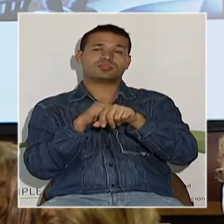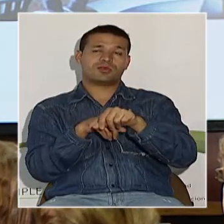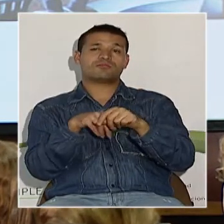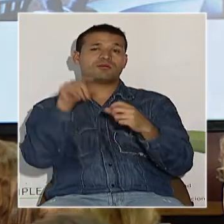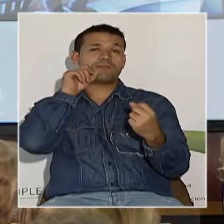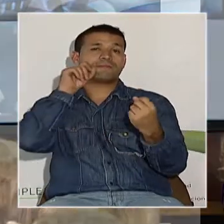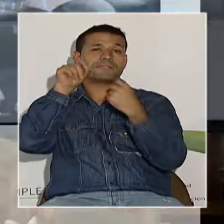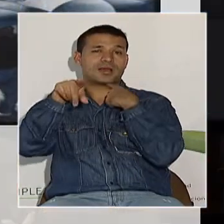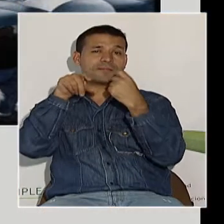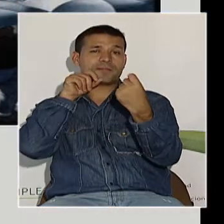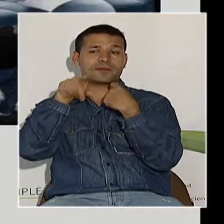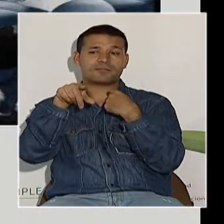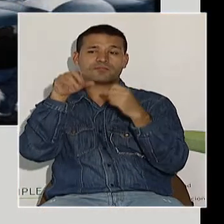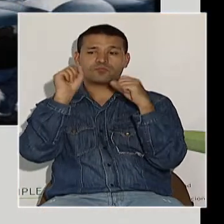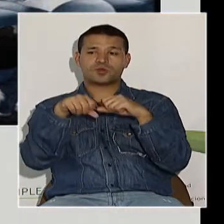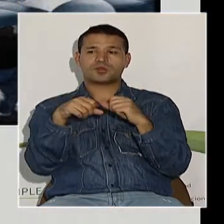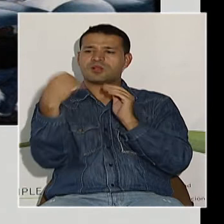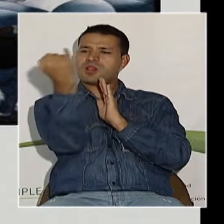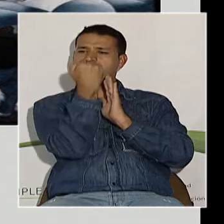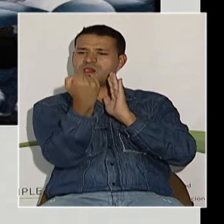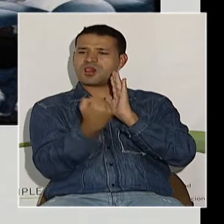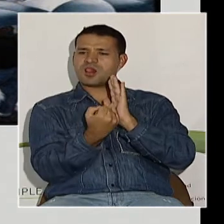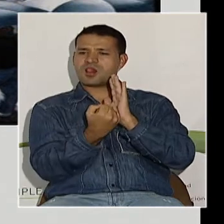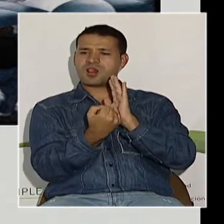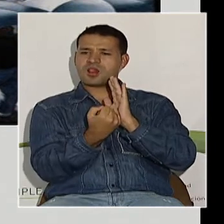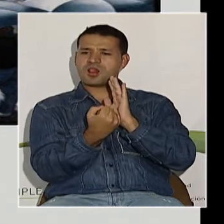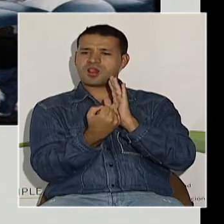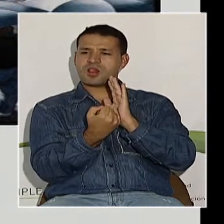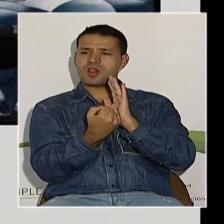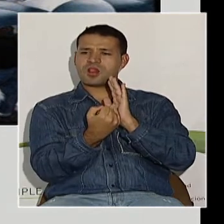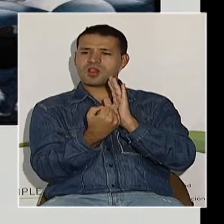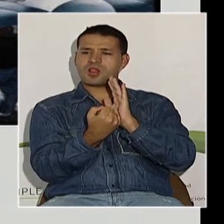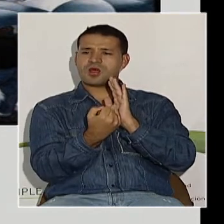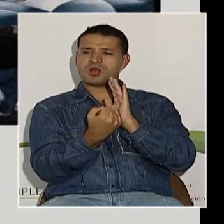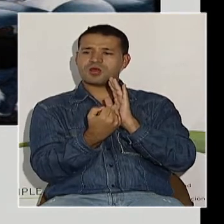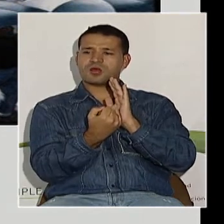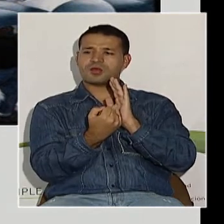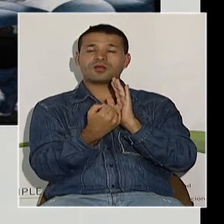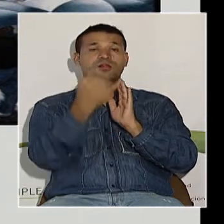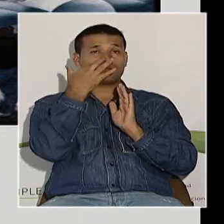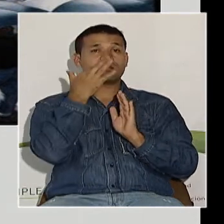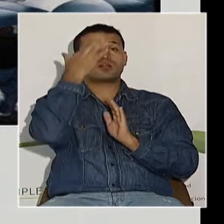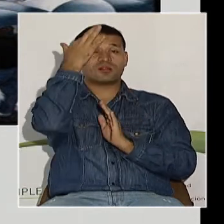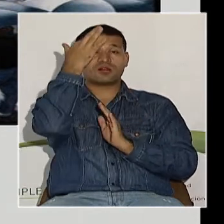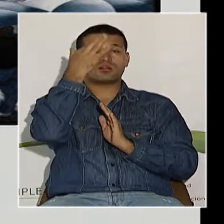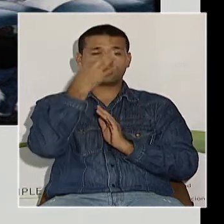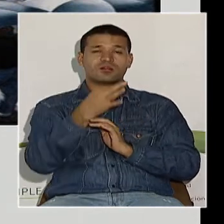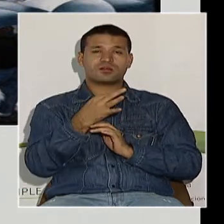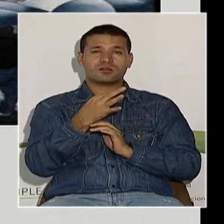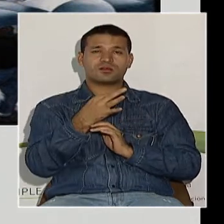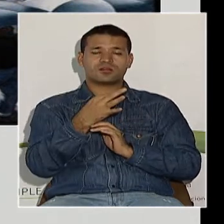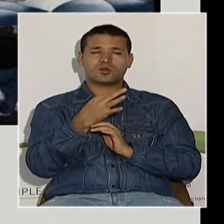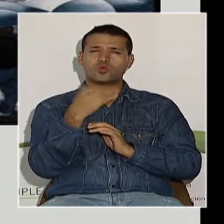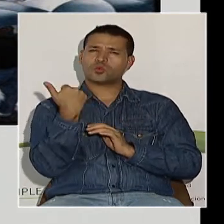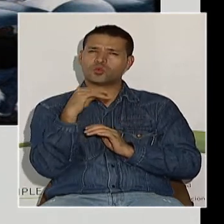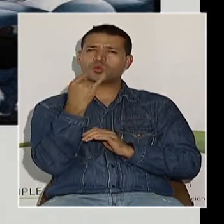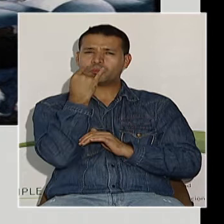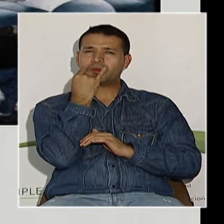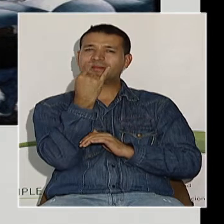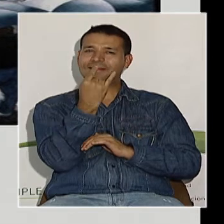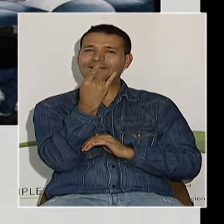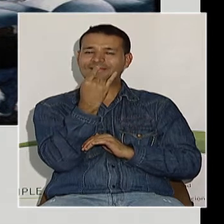esta pinturita que llaman, hay veces, de hiperrealidad, pero para mí es algo muy interesante en la